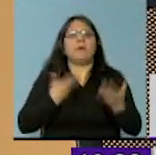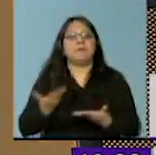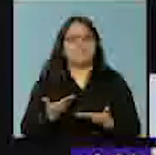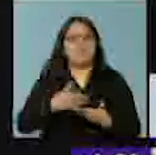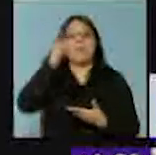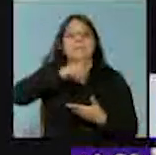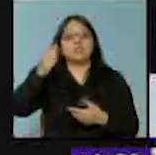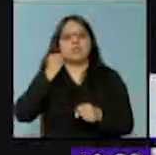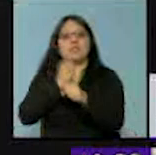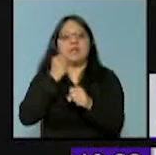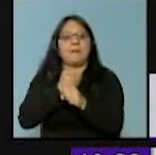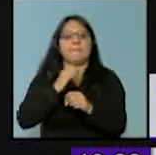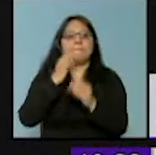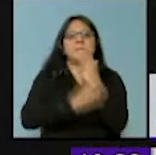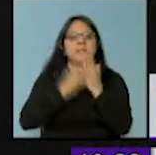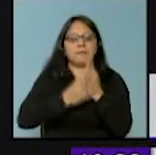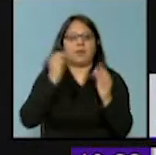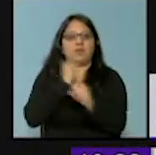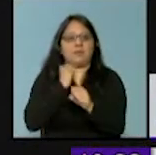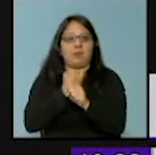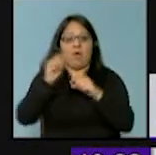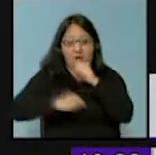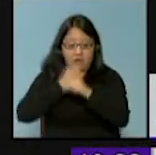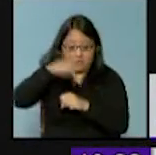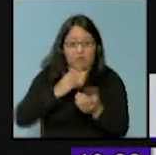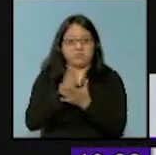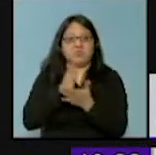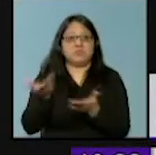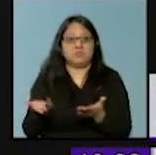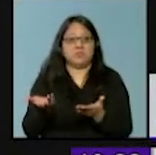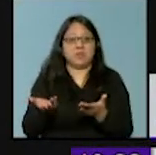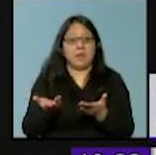Trabajo, y que todavía sigue trabajando o sigue desempeñándose como